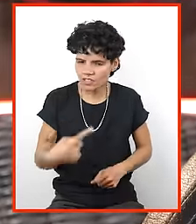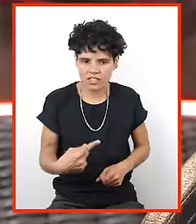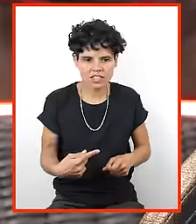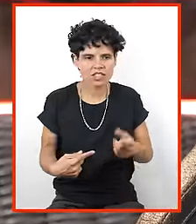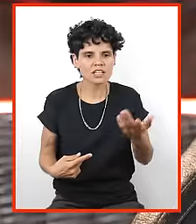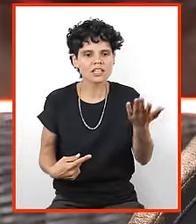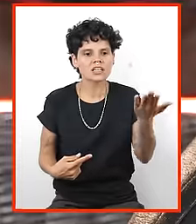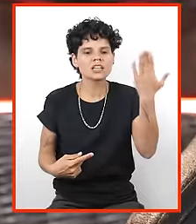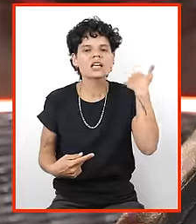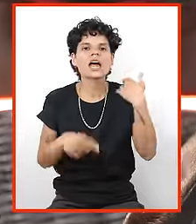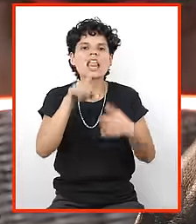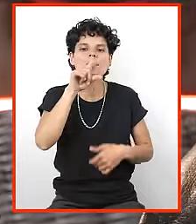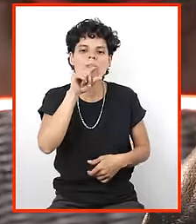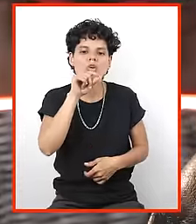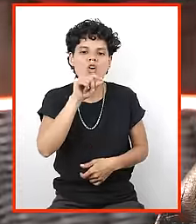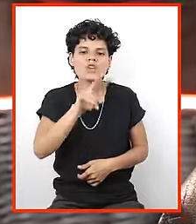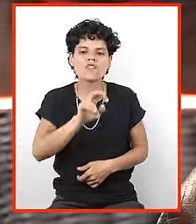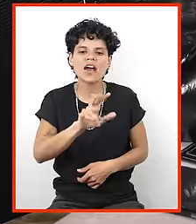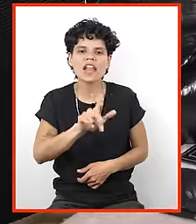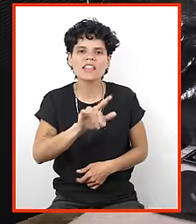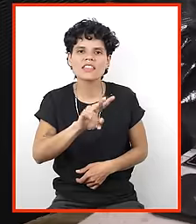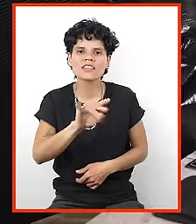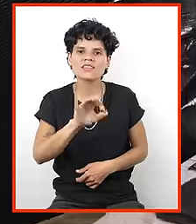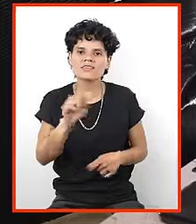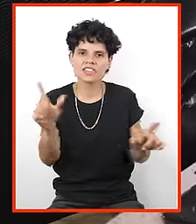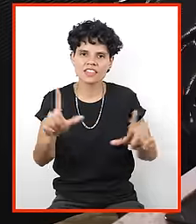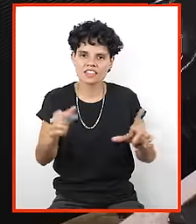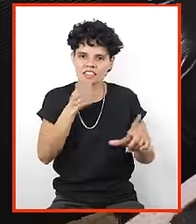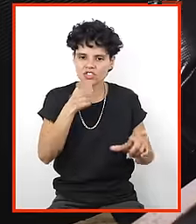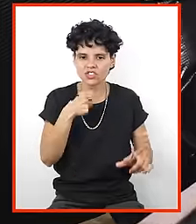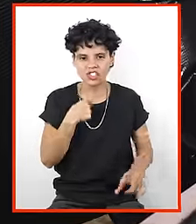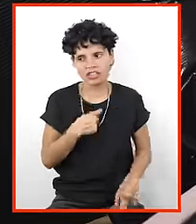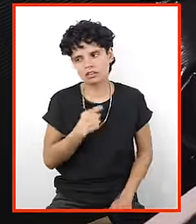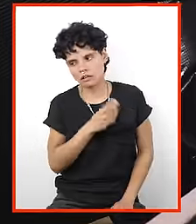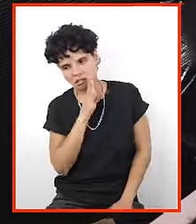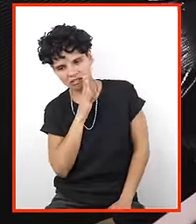vez lo hice en un programa El Pollo Valdivia. Silencio incómodo. Sí.